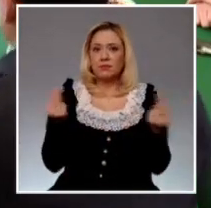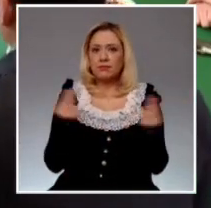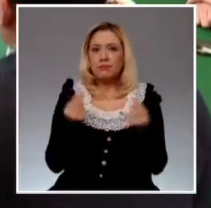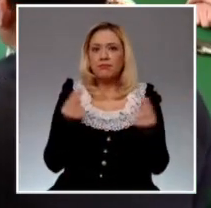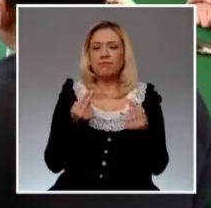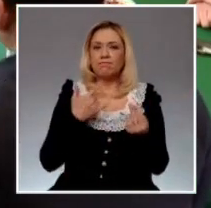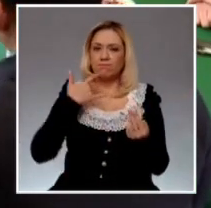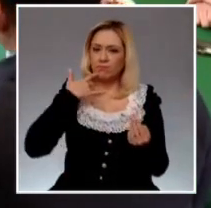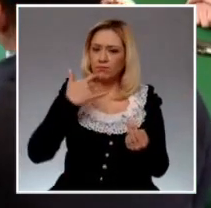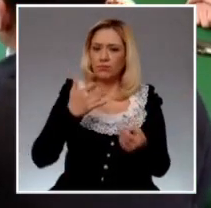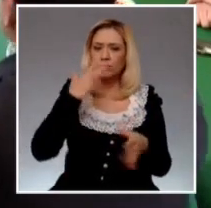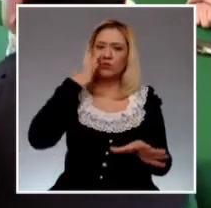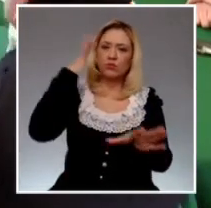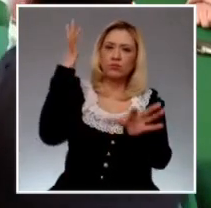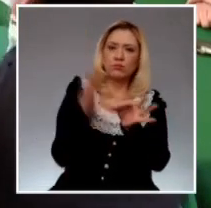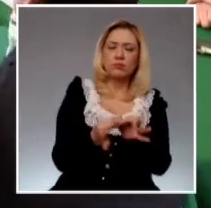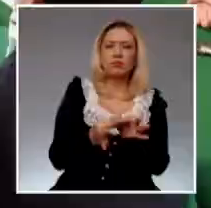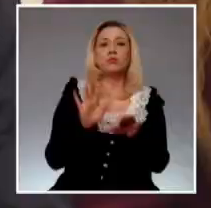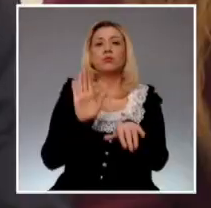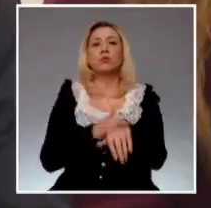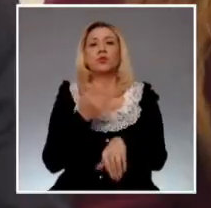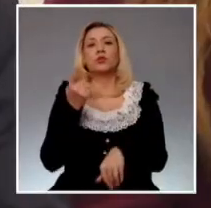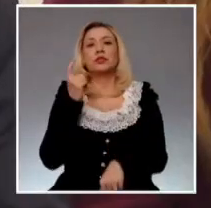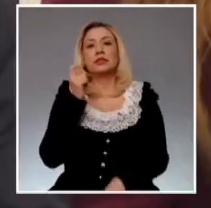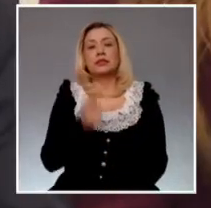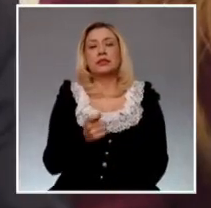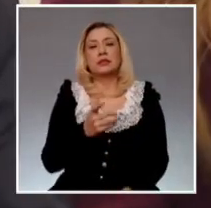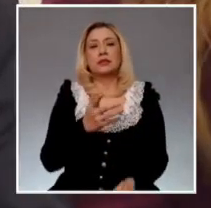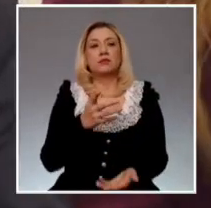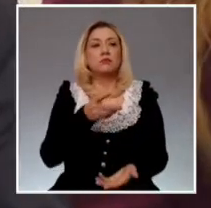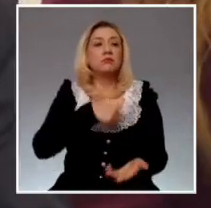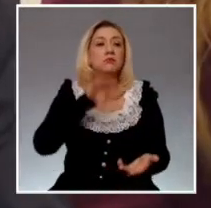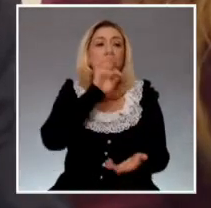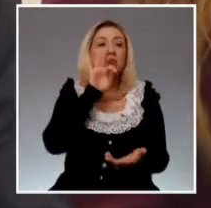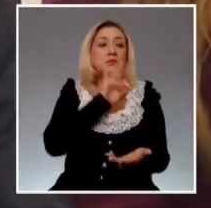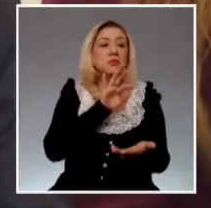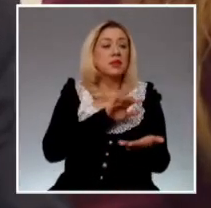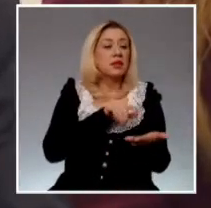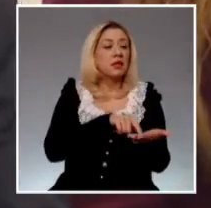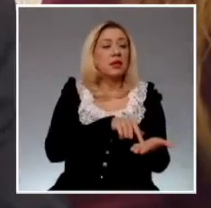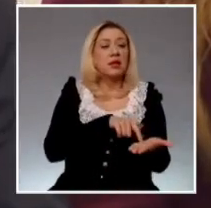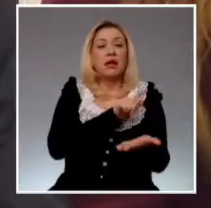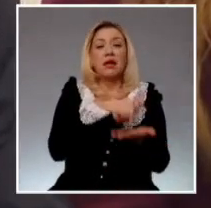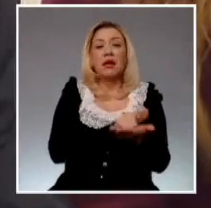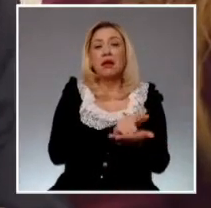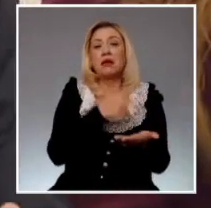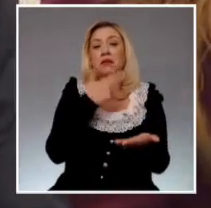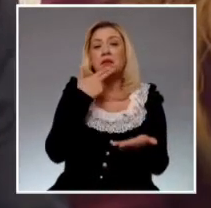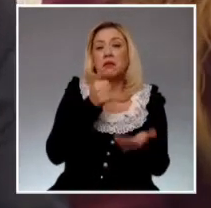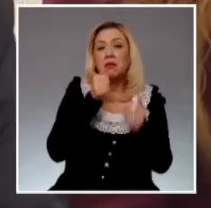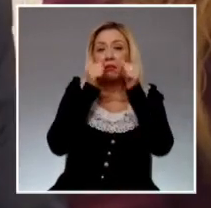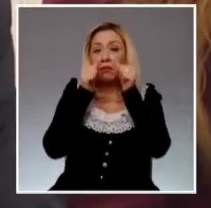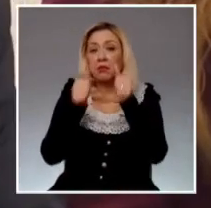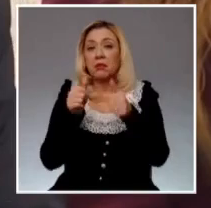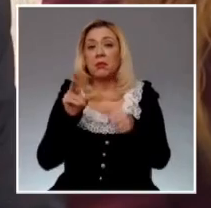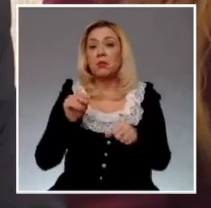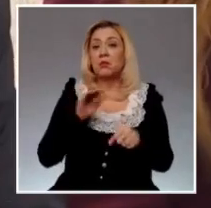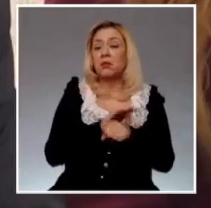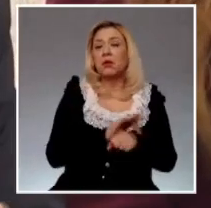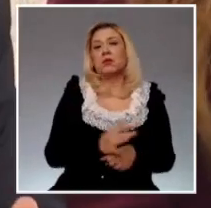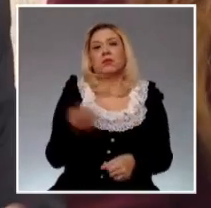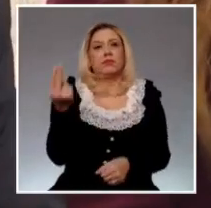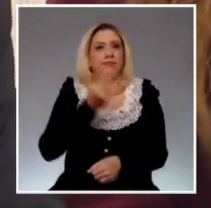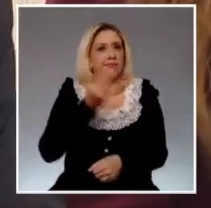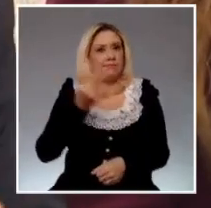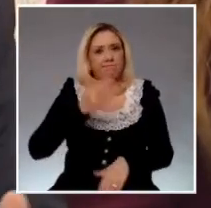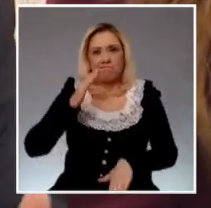compromiso, ya que en sociedades con derechos débiles se requiere seguir trabajando y fortaleciendo el Estado de Derecho. Añadió que